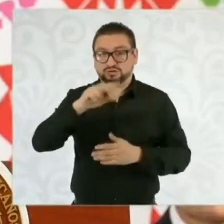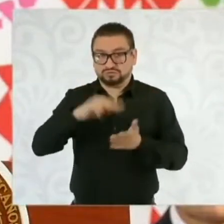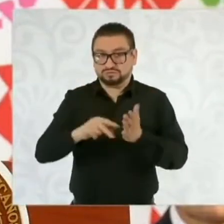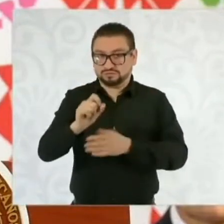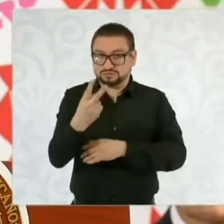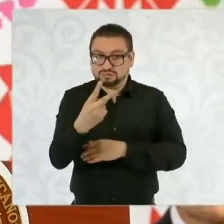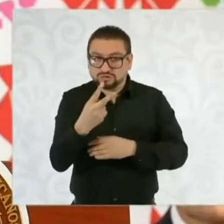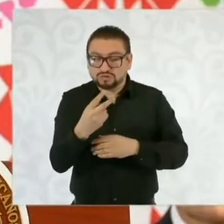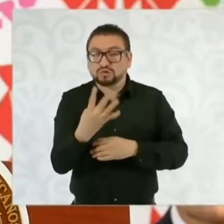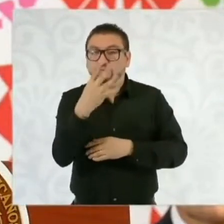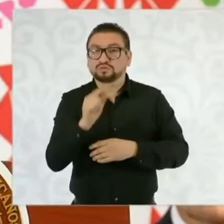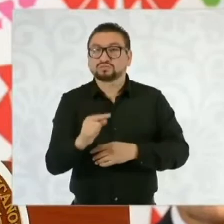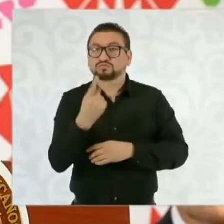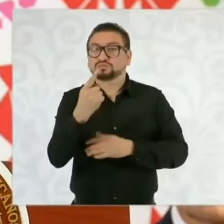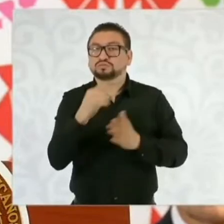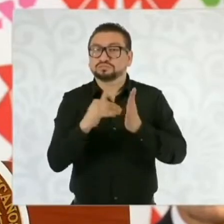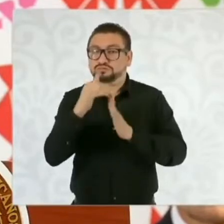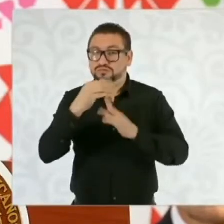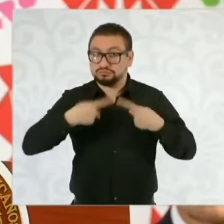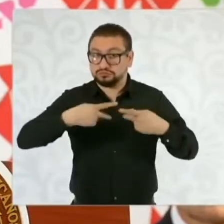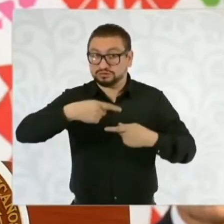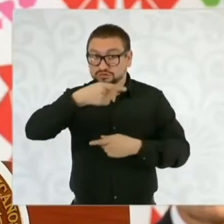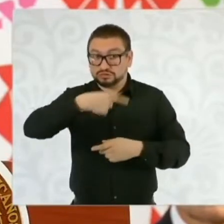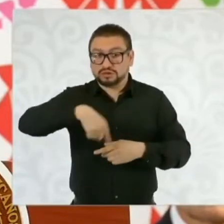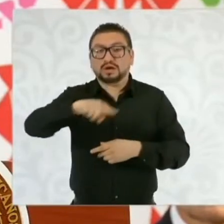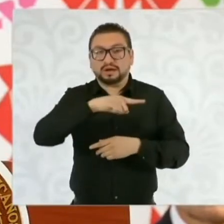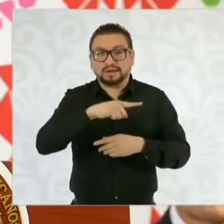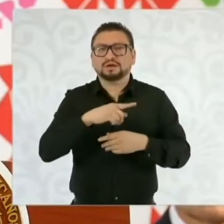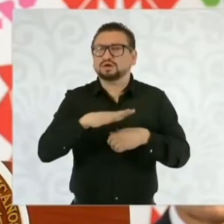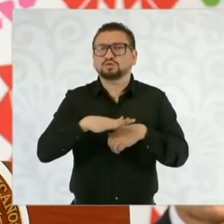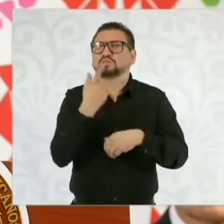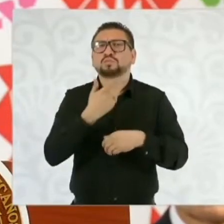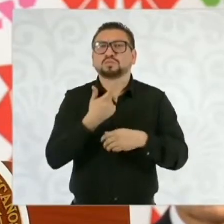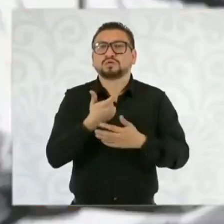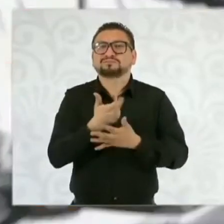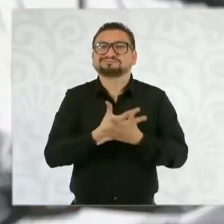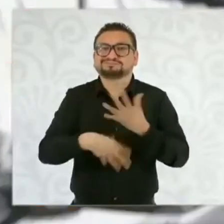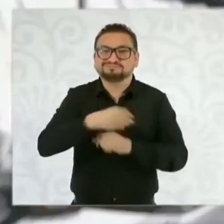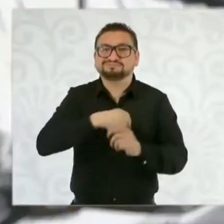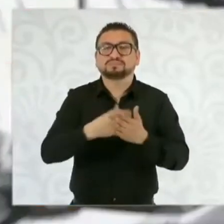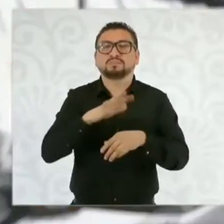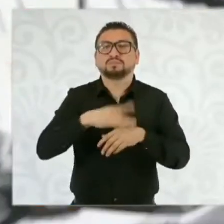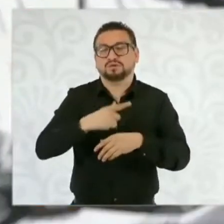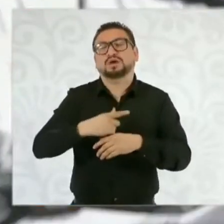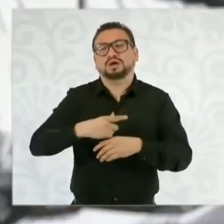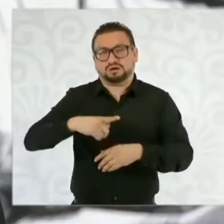2022, 4.1 millones de personas se deben justamente exclusivamente a la